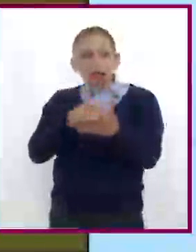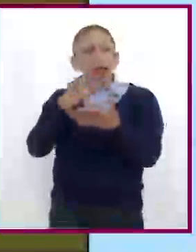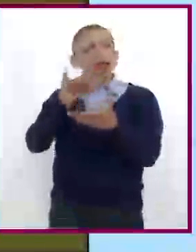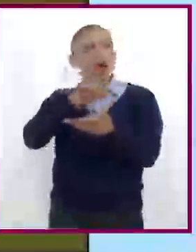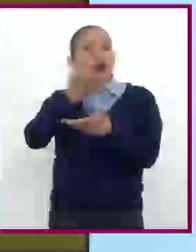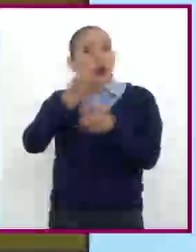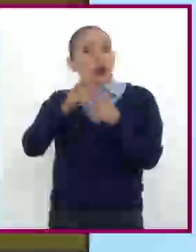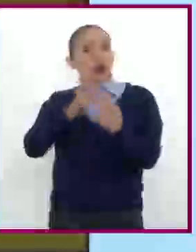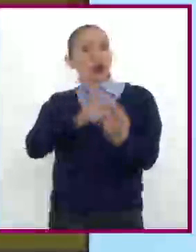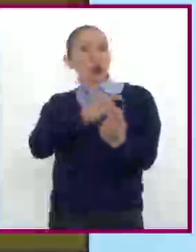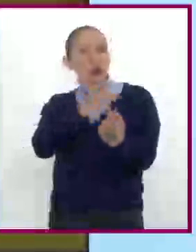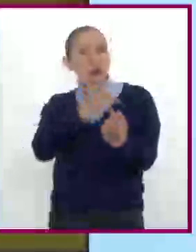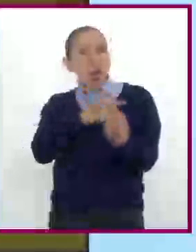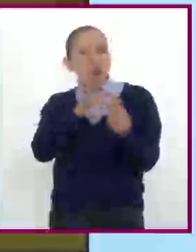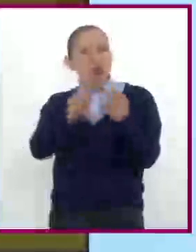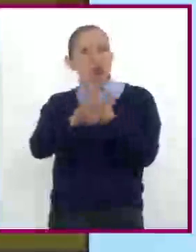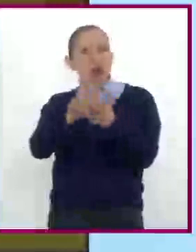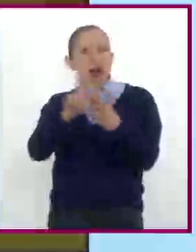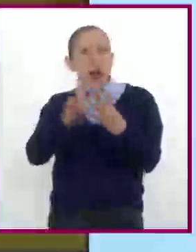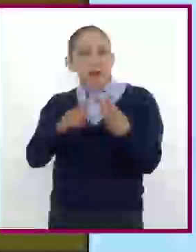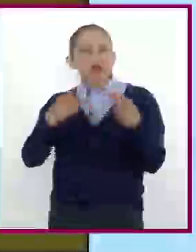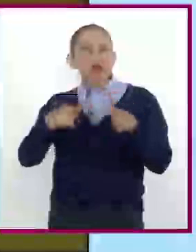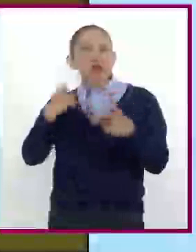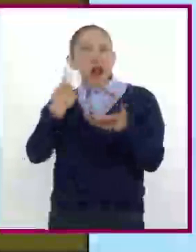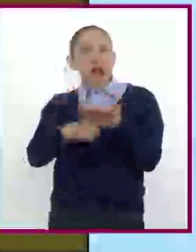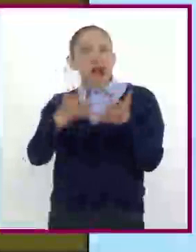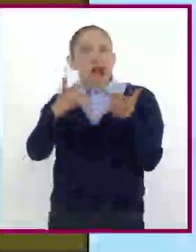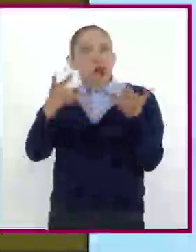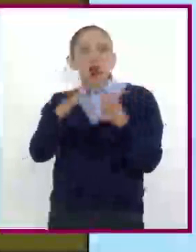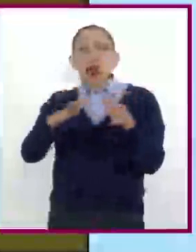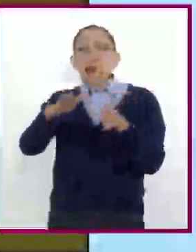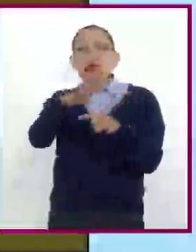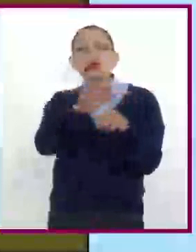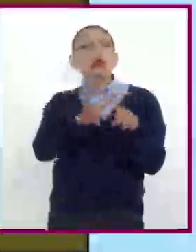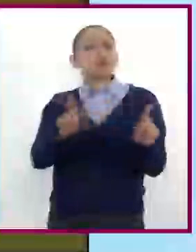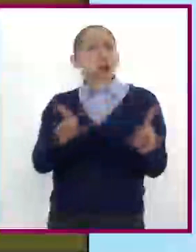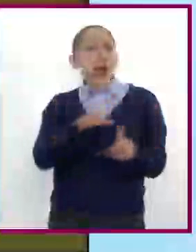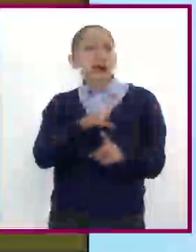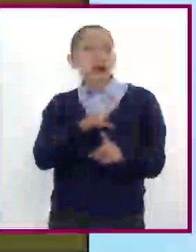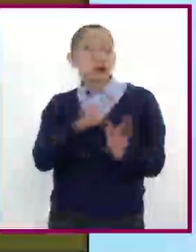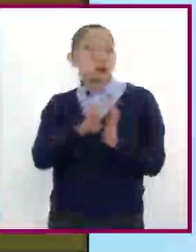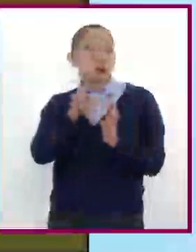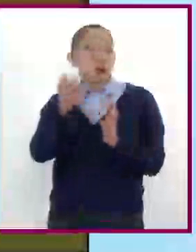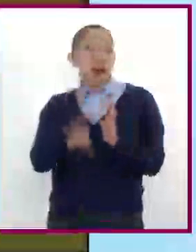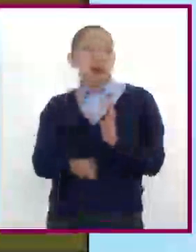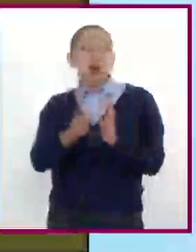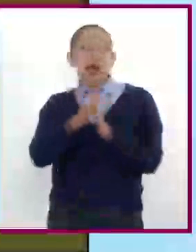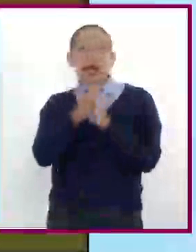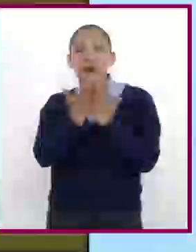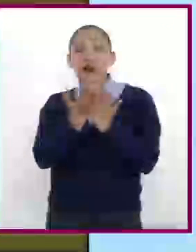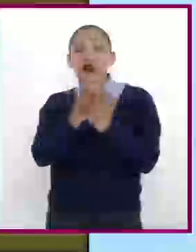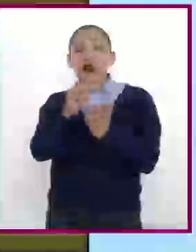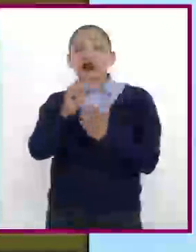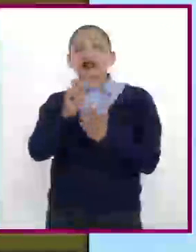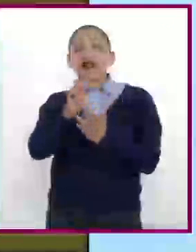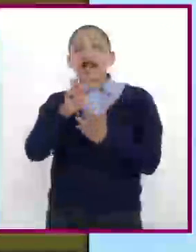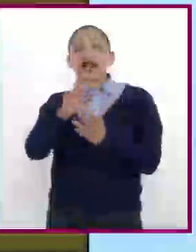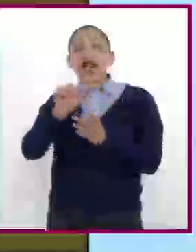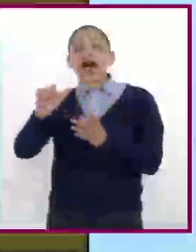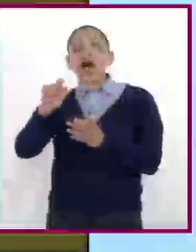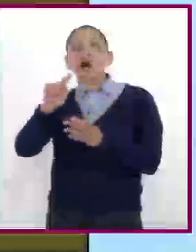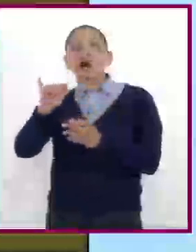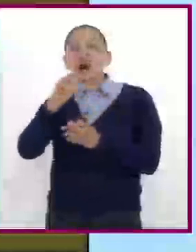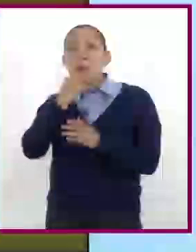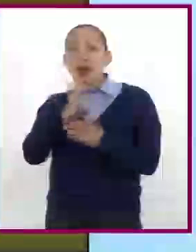costumbres, sentimientos, problemas, personas y ambientes diferentes. Por ejemplo, el libro Traer a cuento del